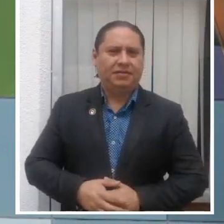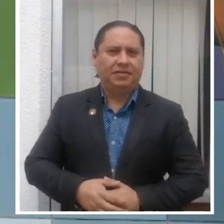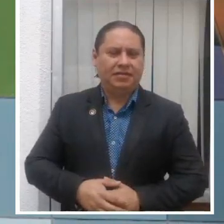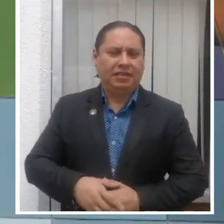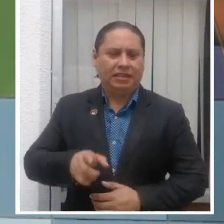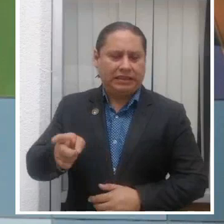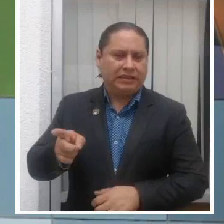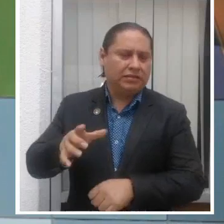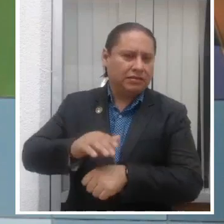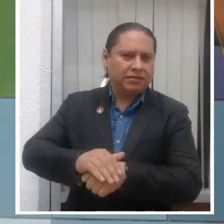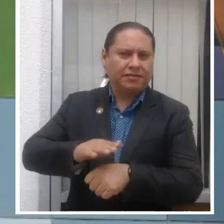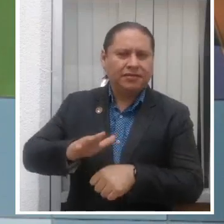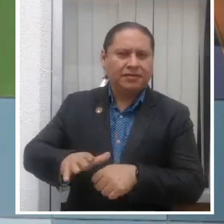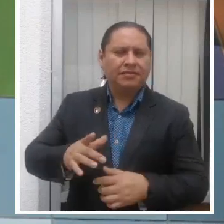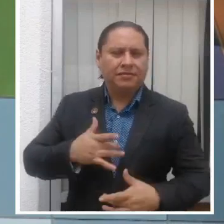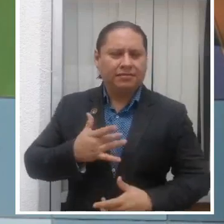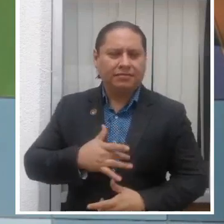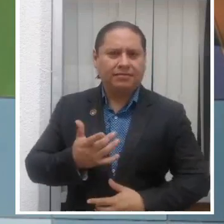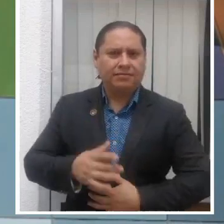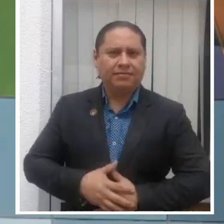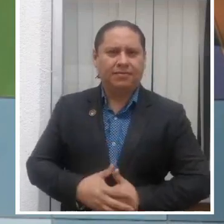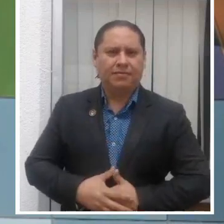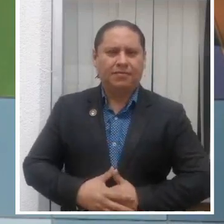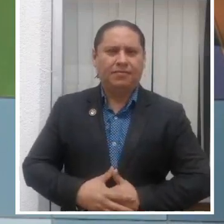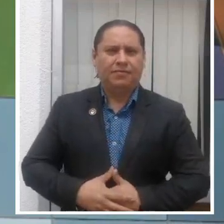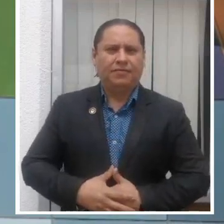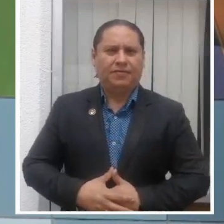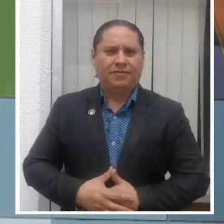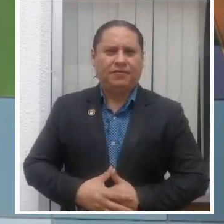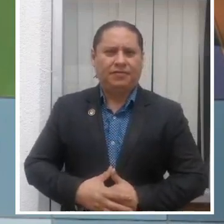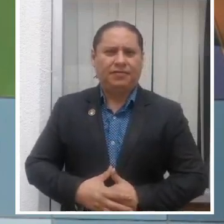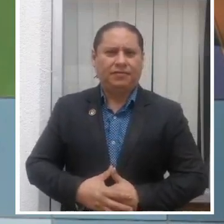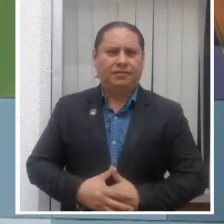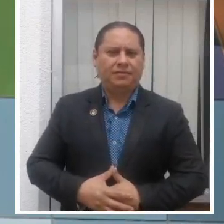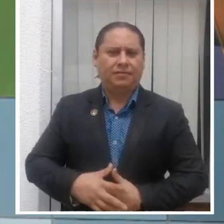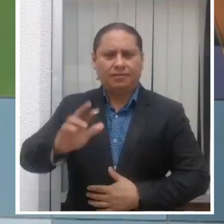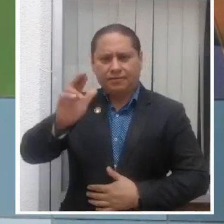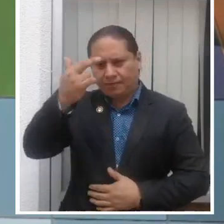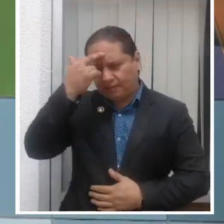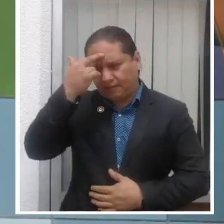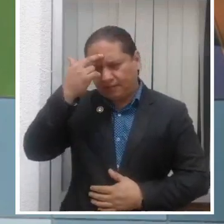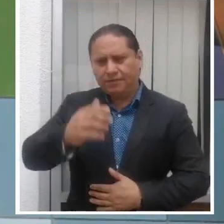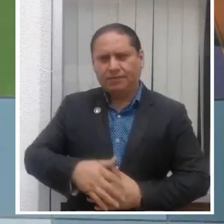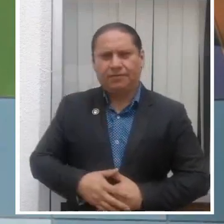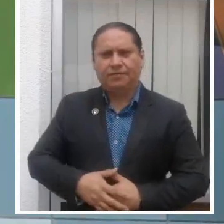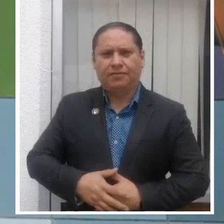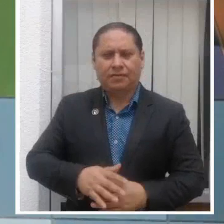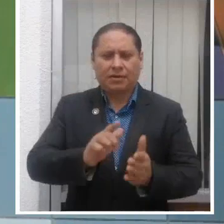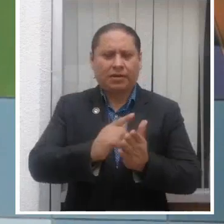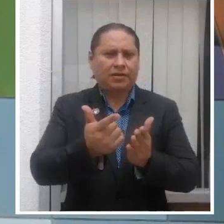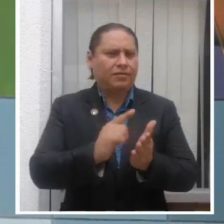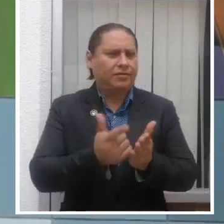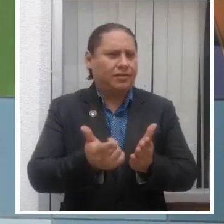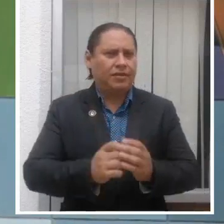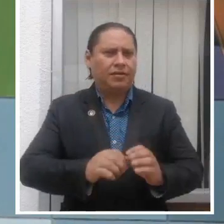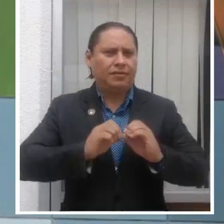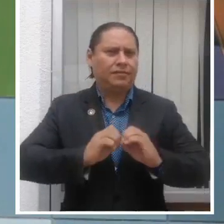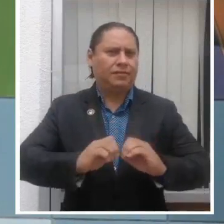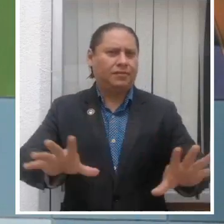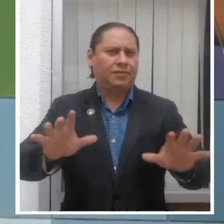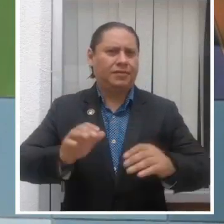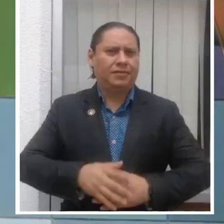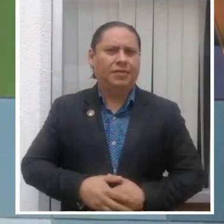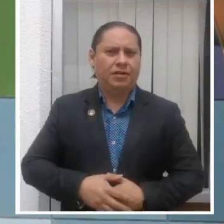nombro y me considero, ¿no? Y para hablar de ella, pues recordé justamente al libro que fue publicado ahí